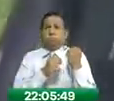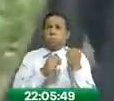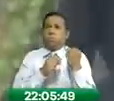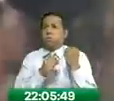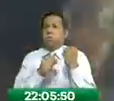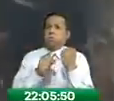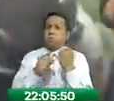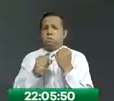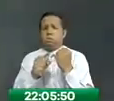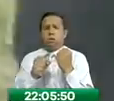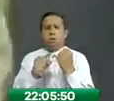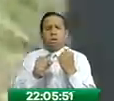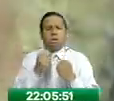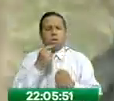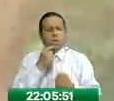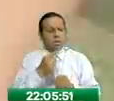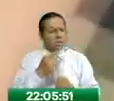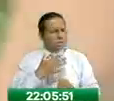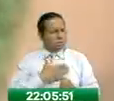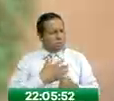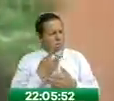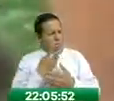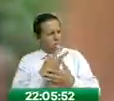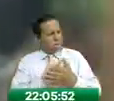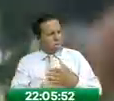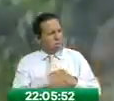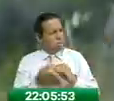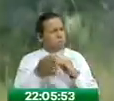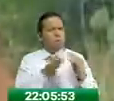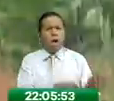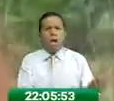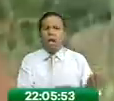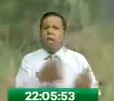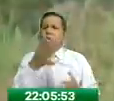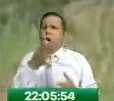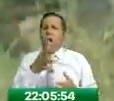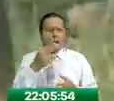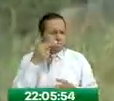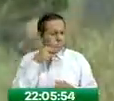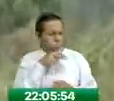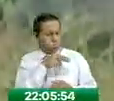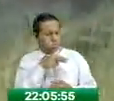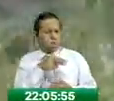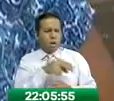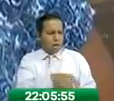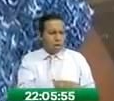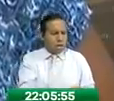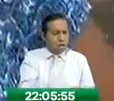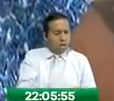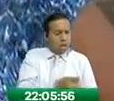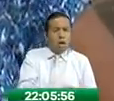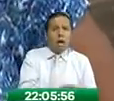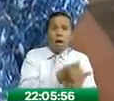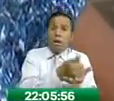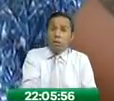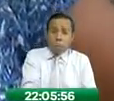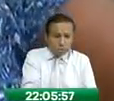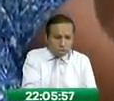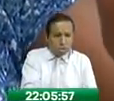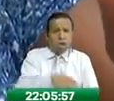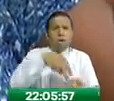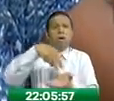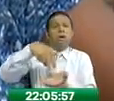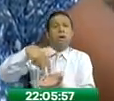sacaron muerto. En ese video se ve que mi hijo sale, camina. Y ahí lo esposan y lo tiran